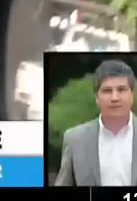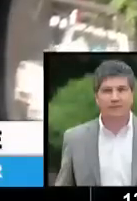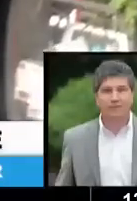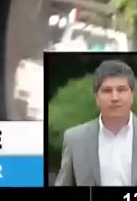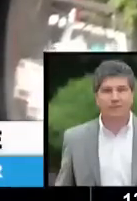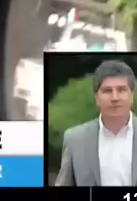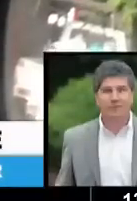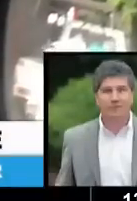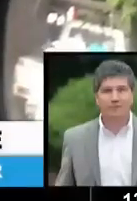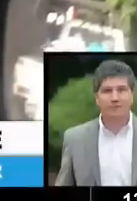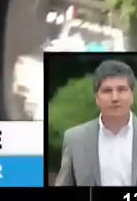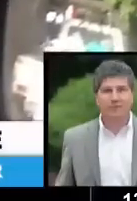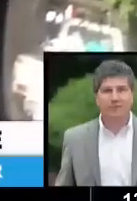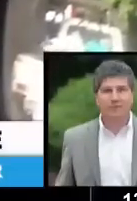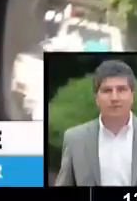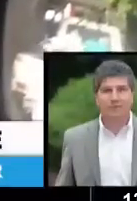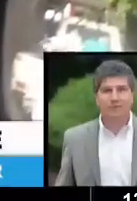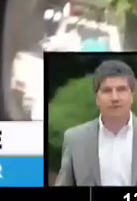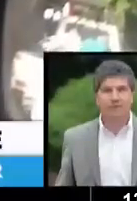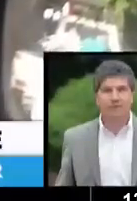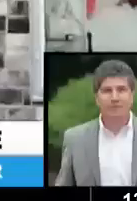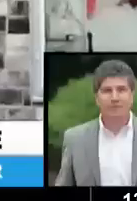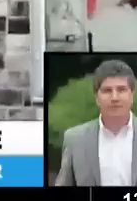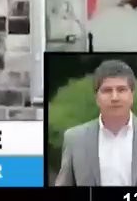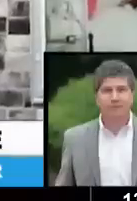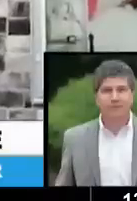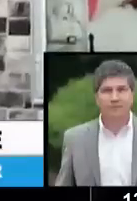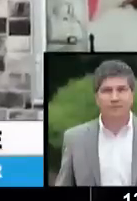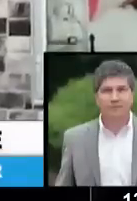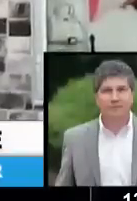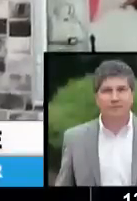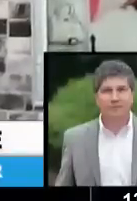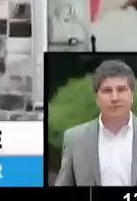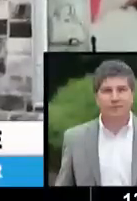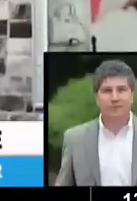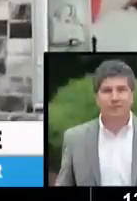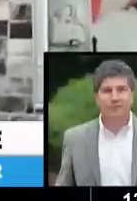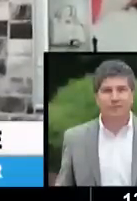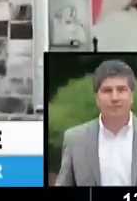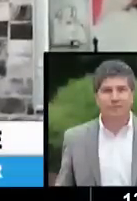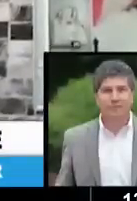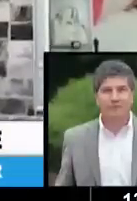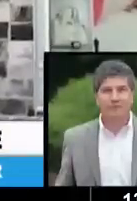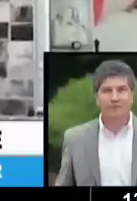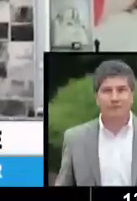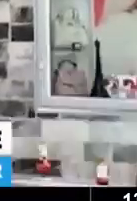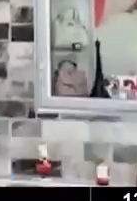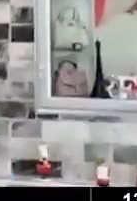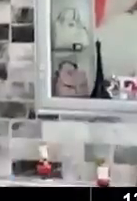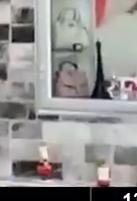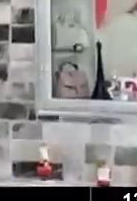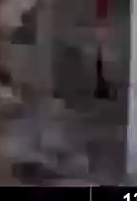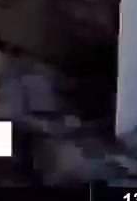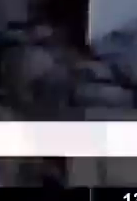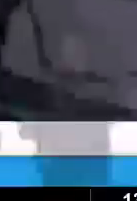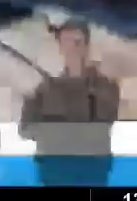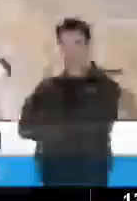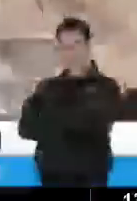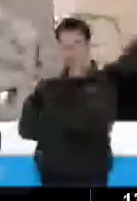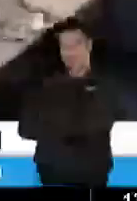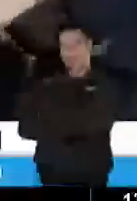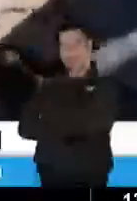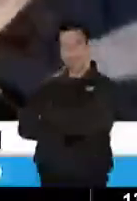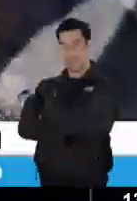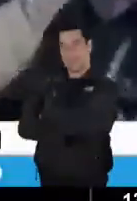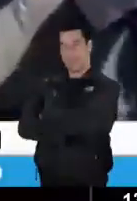la decisión del gobierno no va a estar condicionada por las acciones de una organización o de un grupo de personas que cometen delitos. Bueno, este memorial, como ya lo habíamos dicho,